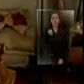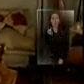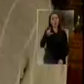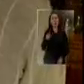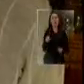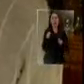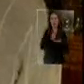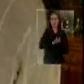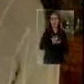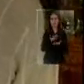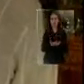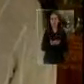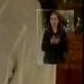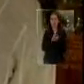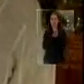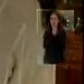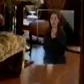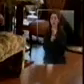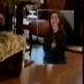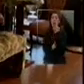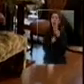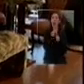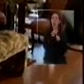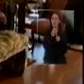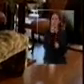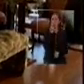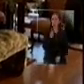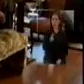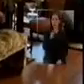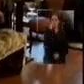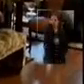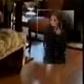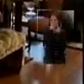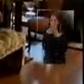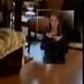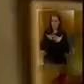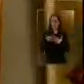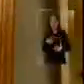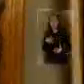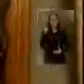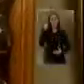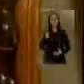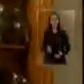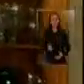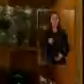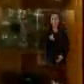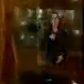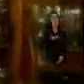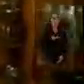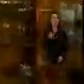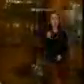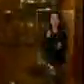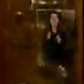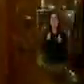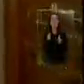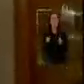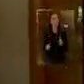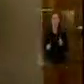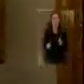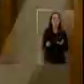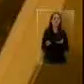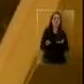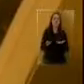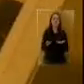tiene buena salud en general, pero hay algunos signos que la han empezado a preocupar. Siempre uno le tiene un poco miedo también